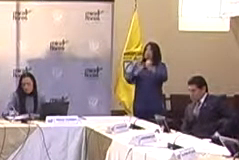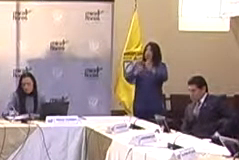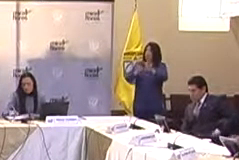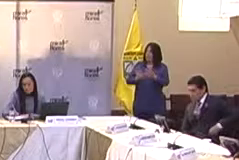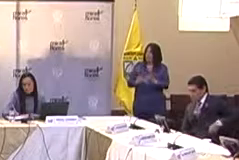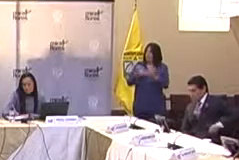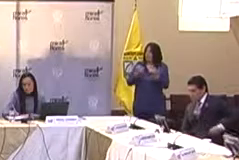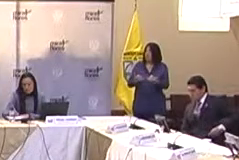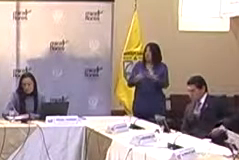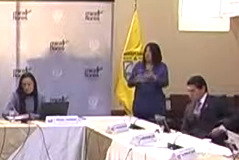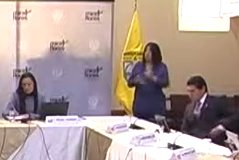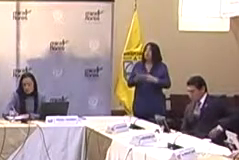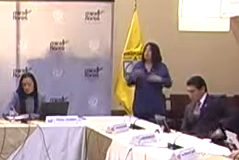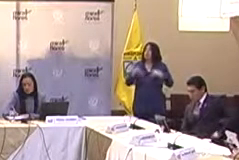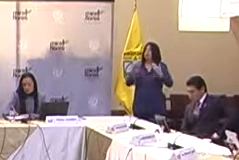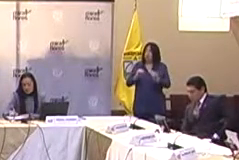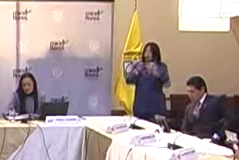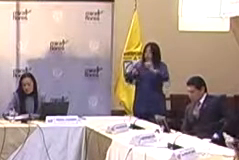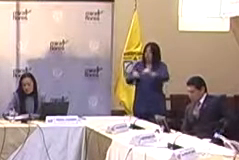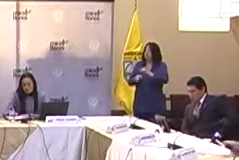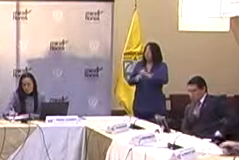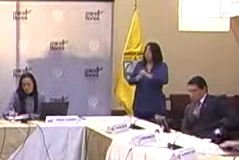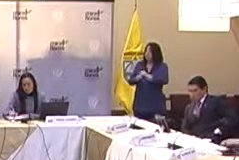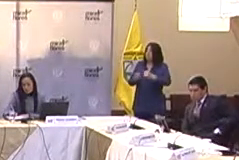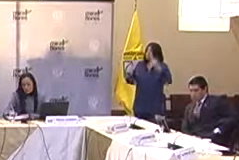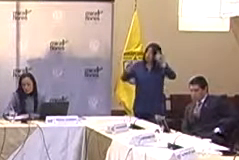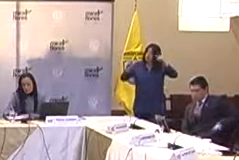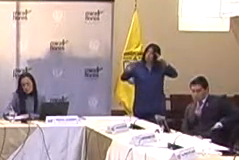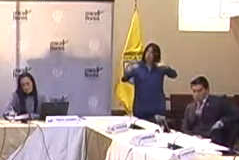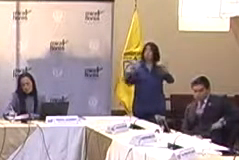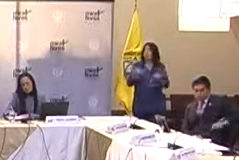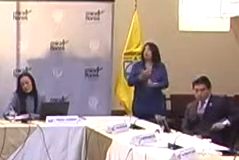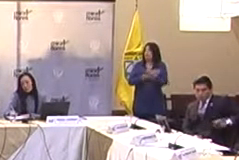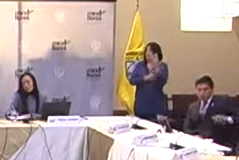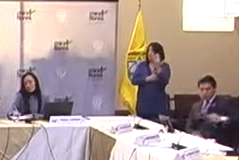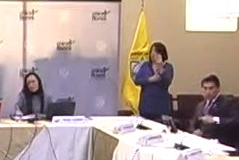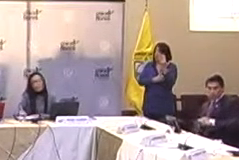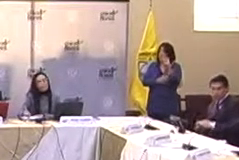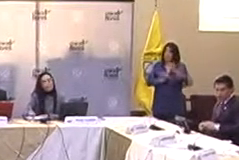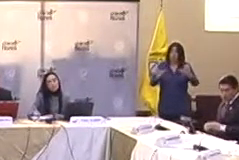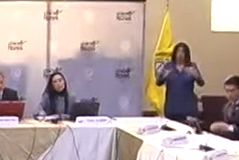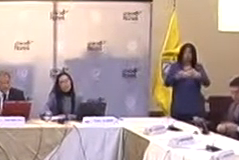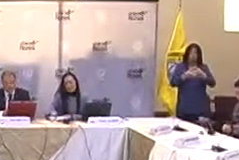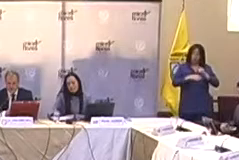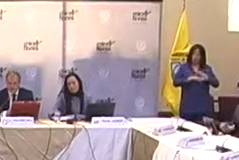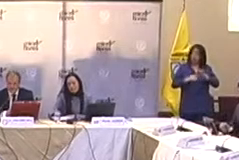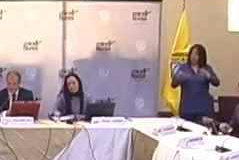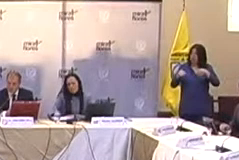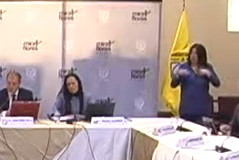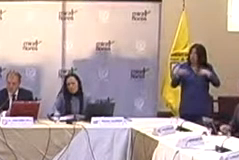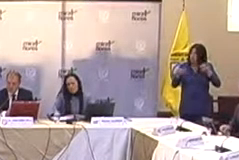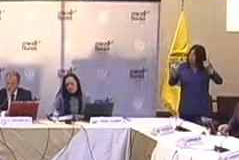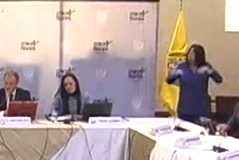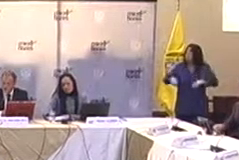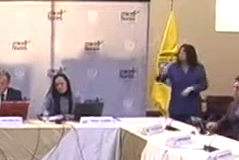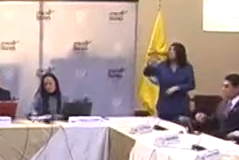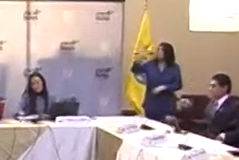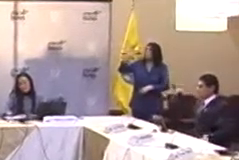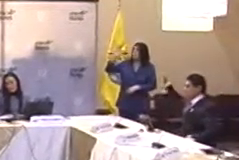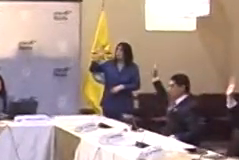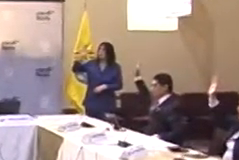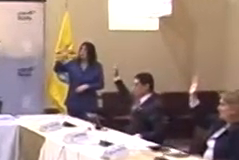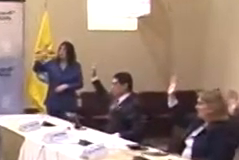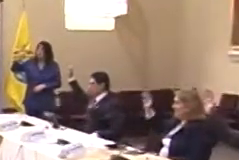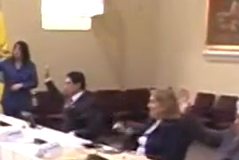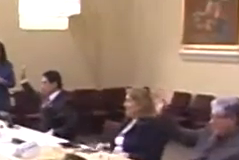acta para poder ejecutar inmediatamente los acuerdos tomados esta mañana. Aquellos miembros del Consejo que estén a favor, si no se expresaron en señal de conformidad.